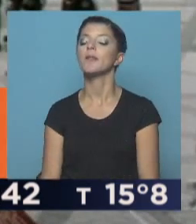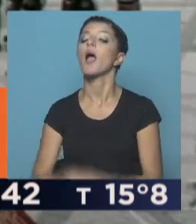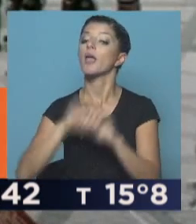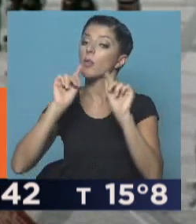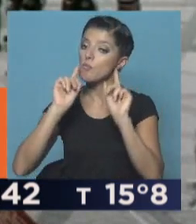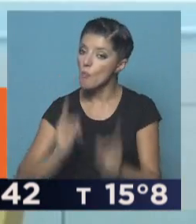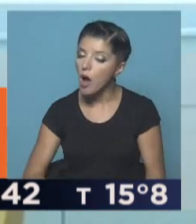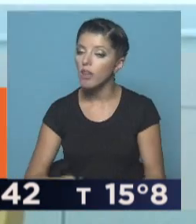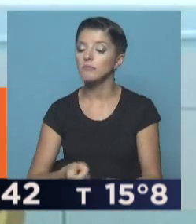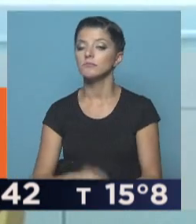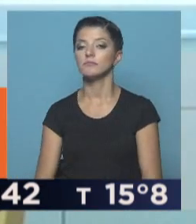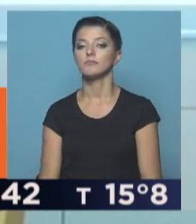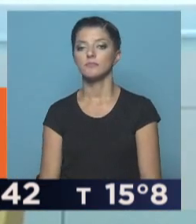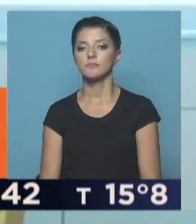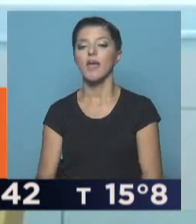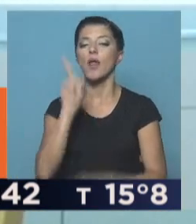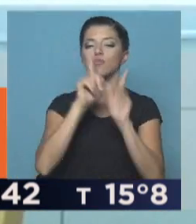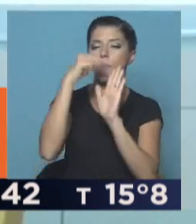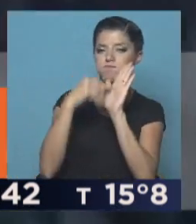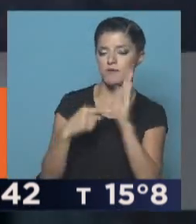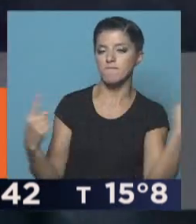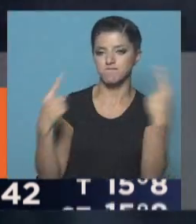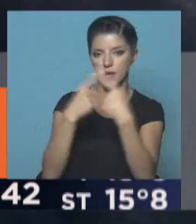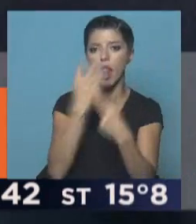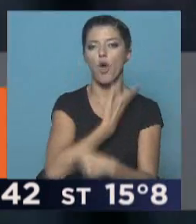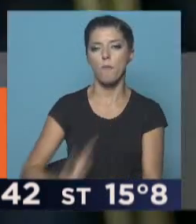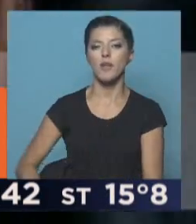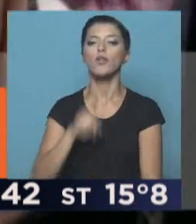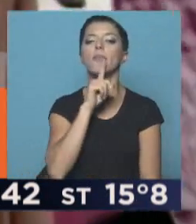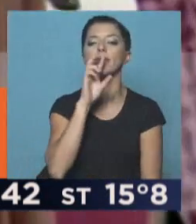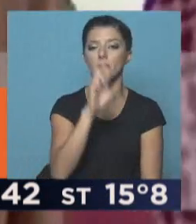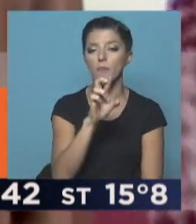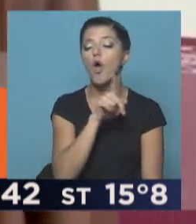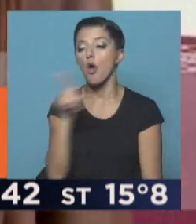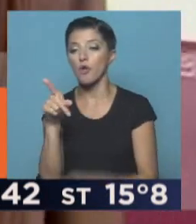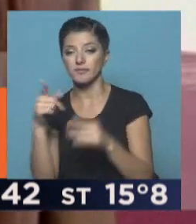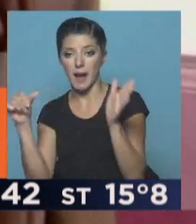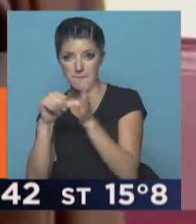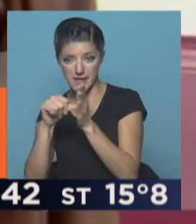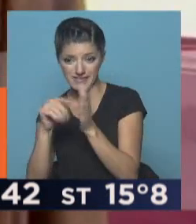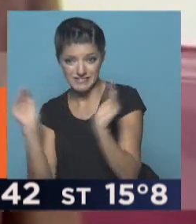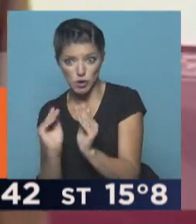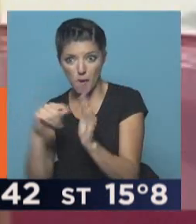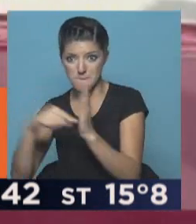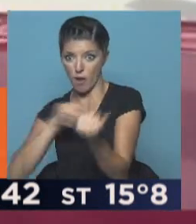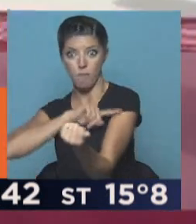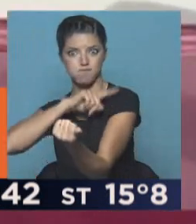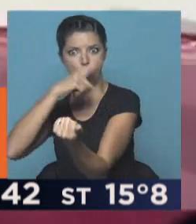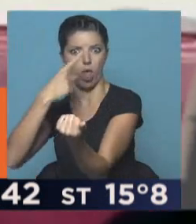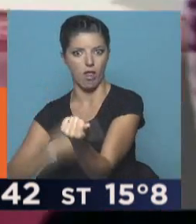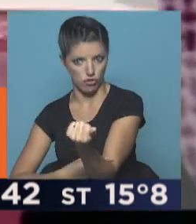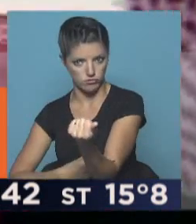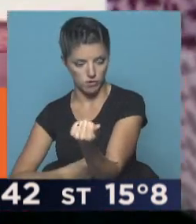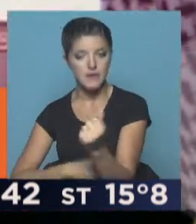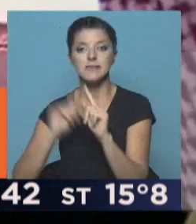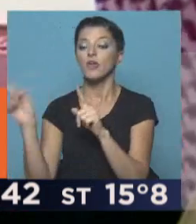persisten aún algo más que matices en la política del gobierno de Donald Trump hacia el pequeño pero poderoso país castigado y hacia